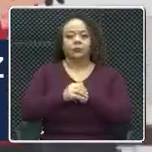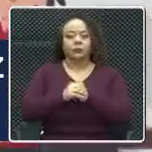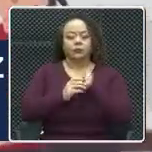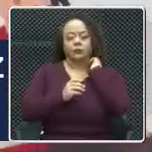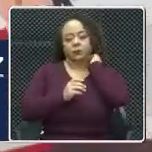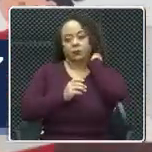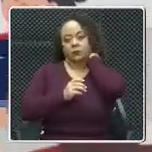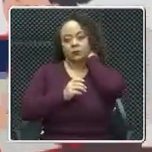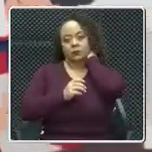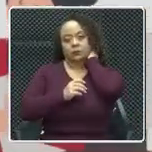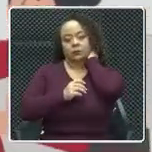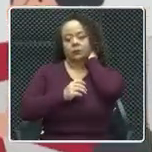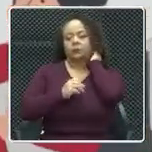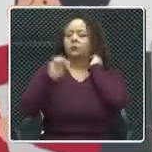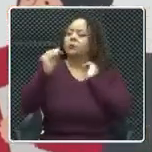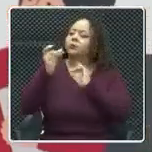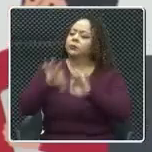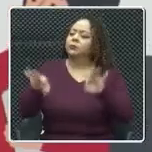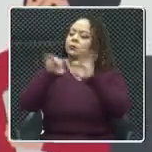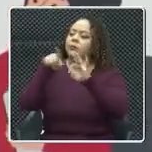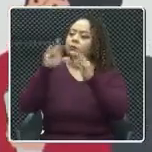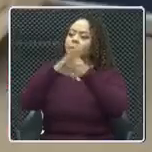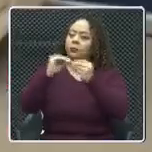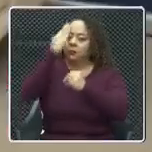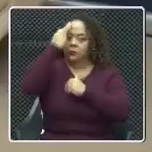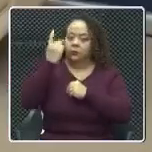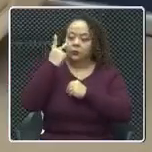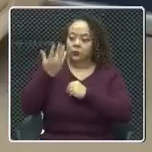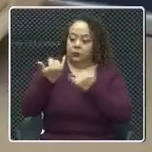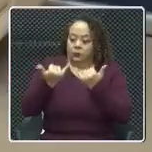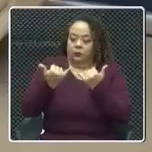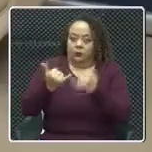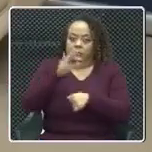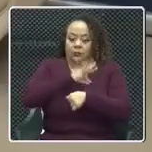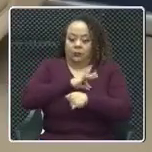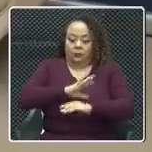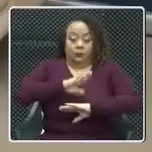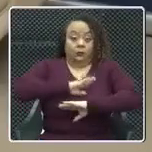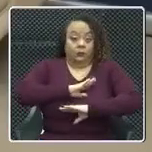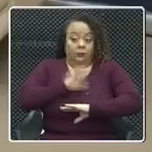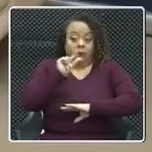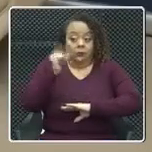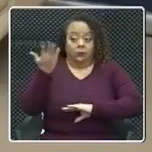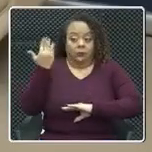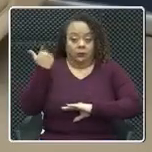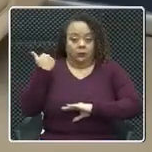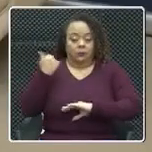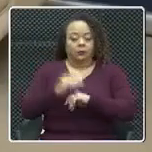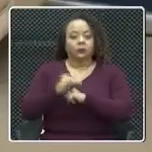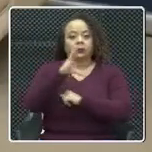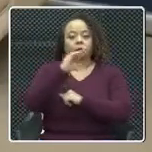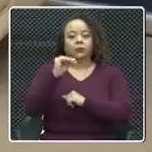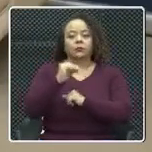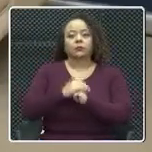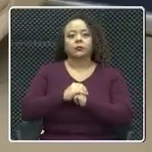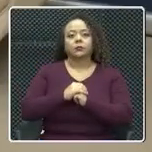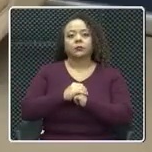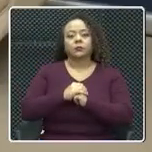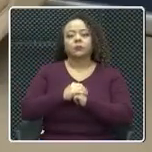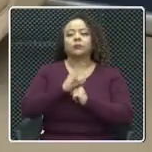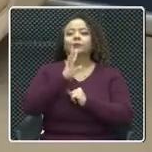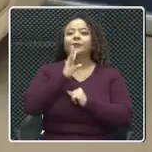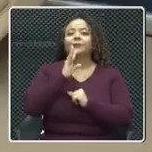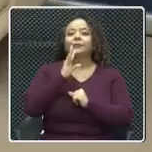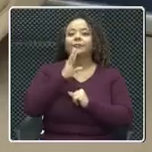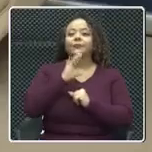muy importante, Carolina, lo que nos comentas, porque vieras que ahora, en la Semana del Bienestar que acabamos de pasar nosotros y acabamos de celebrar, hablamos